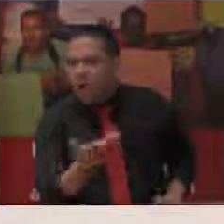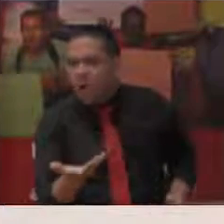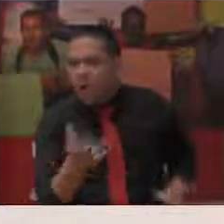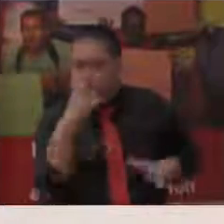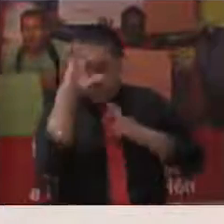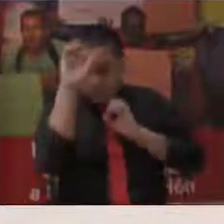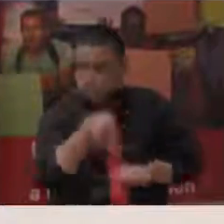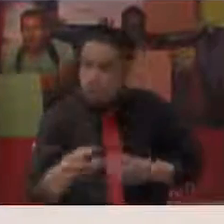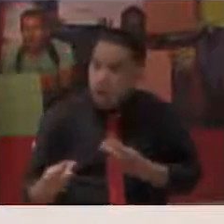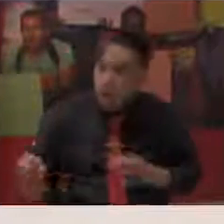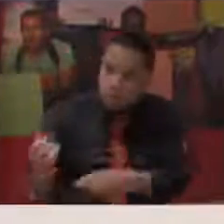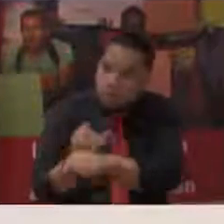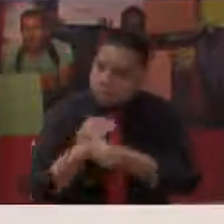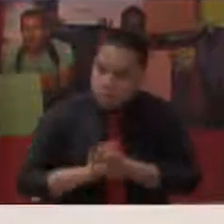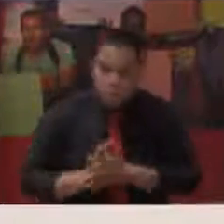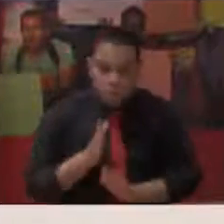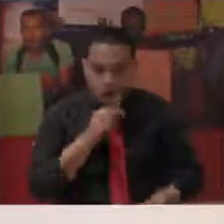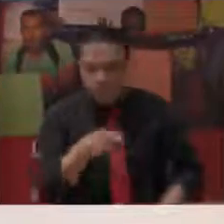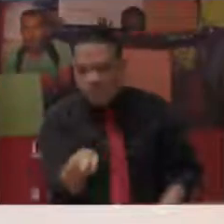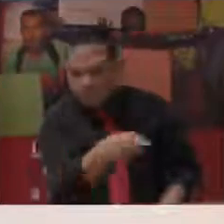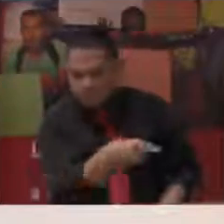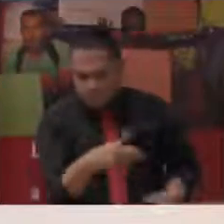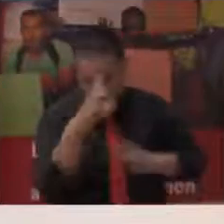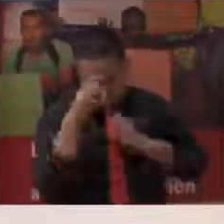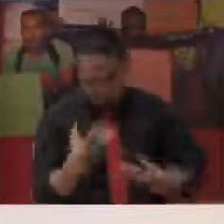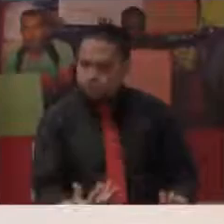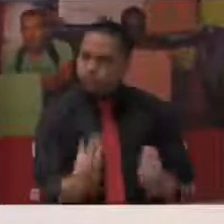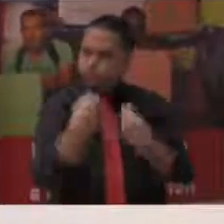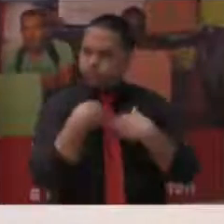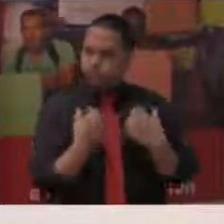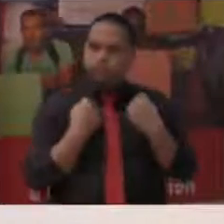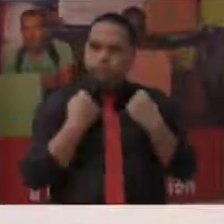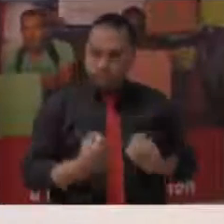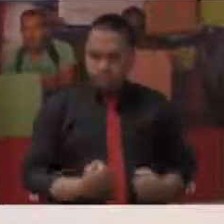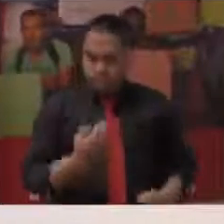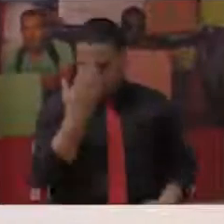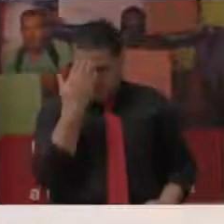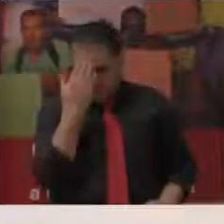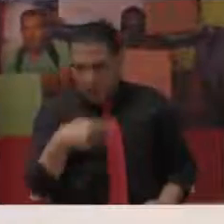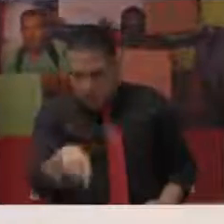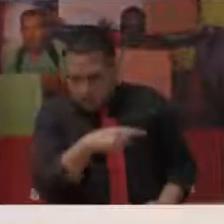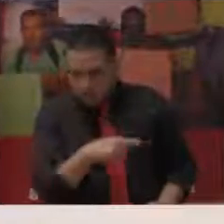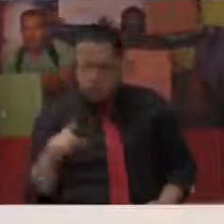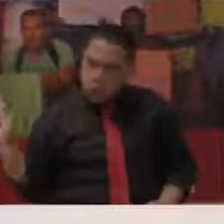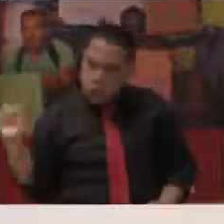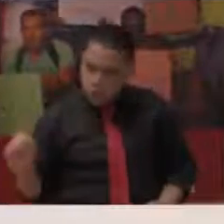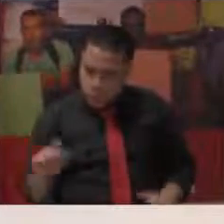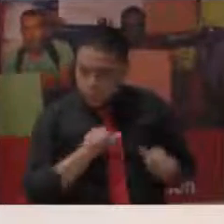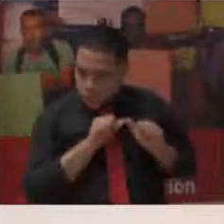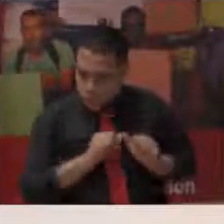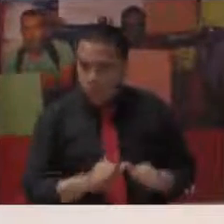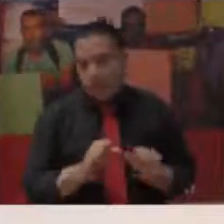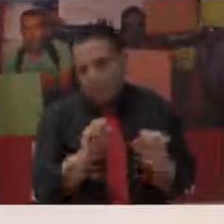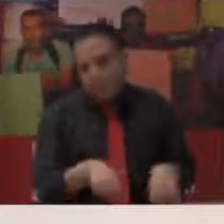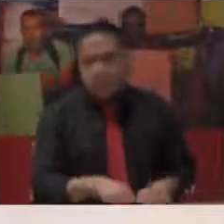quedar el empoderamiento, ahí es donde va a quedar la posibilidad de que esto realmente sea estable y duradero.